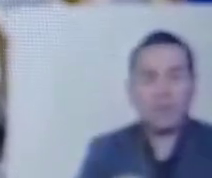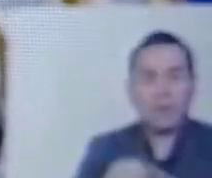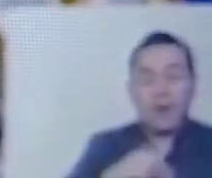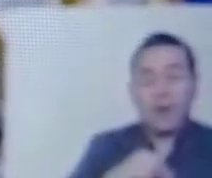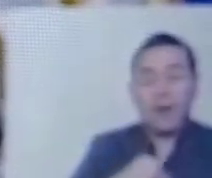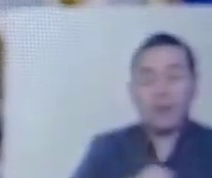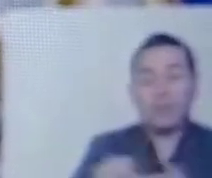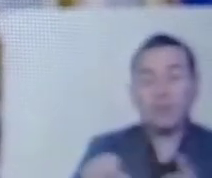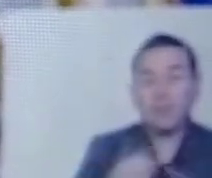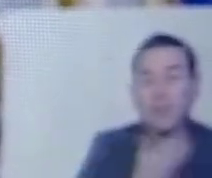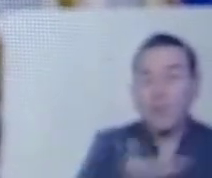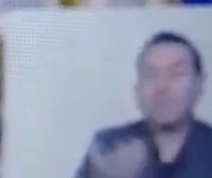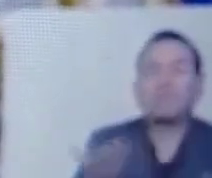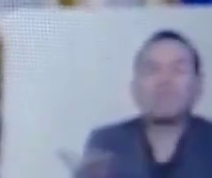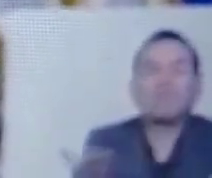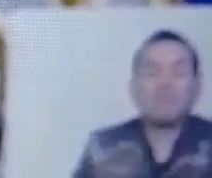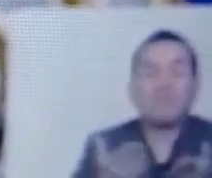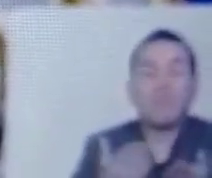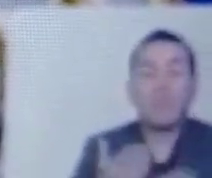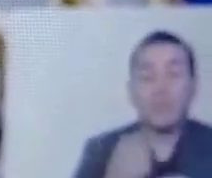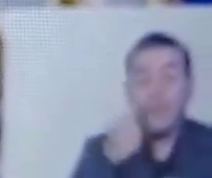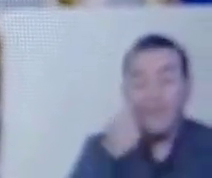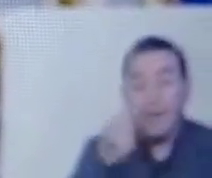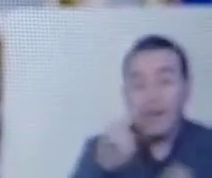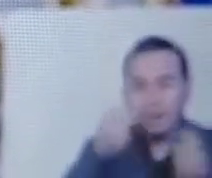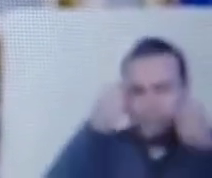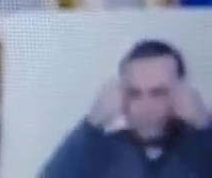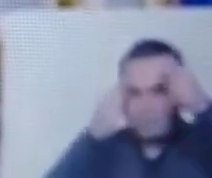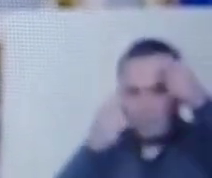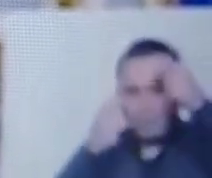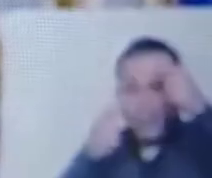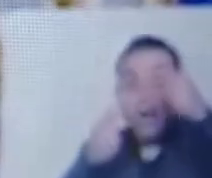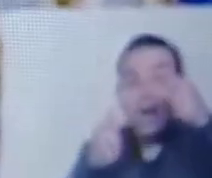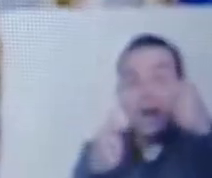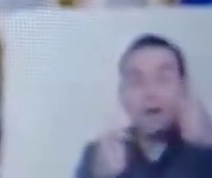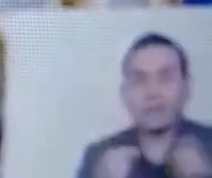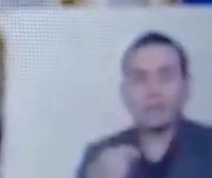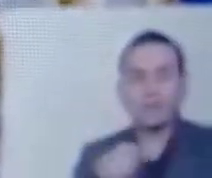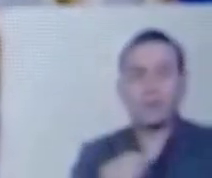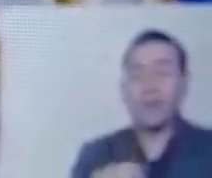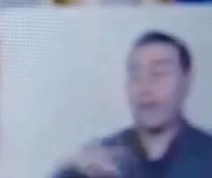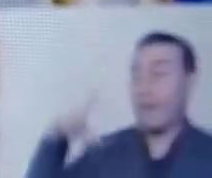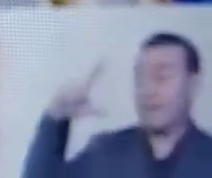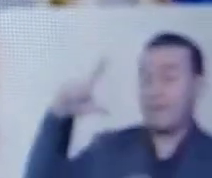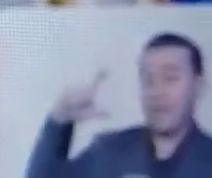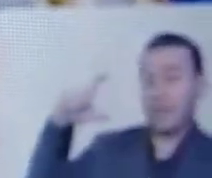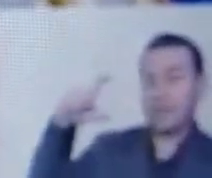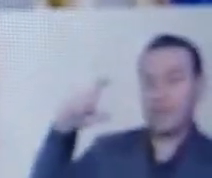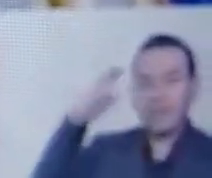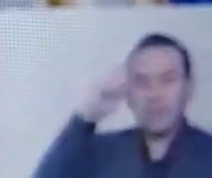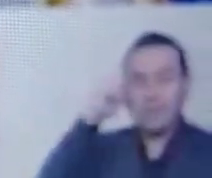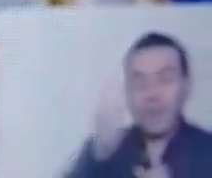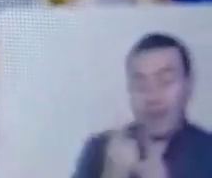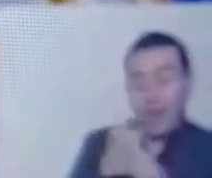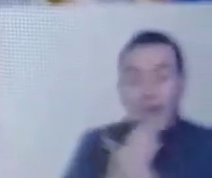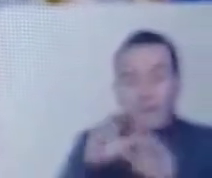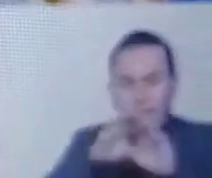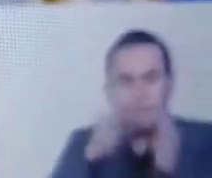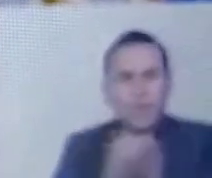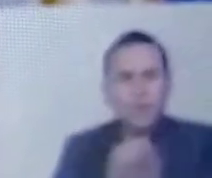años despertaba tanto optimismo, se estaba acercando a la obsolescencia. Lo probé con una selfie para demostrar que el mundo había cambiado, que